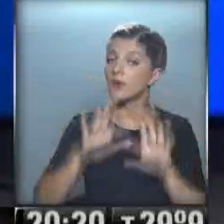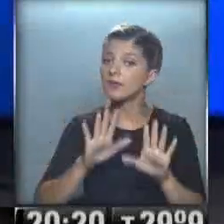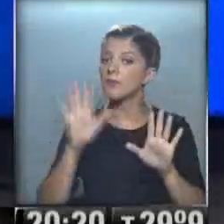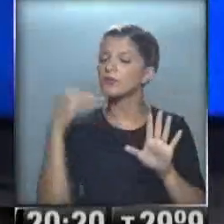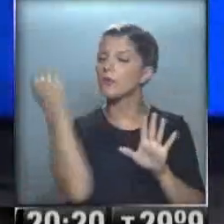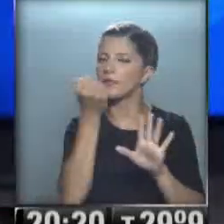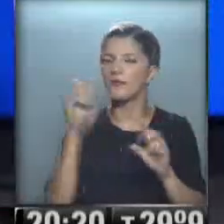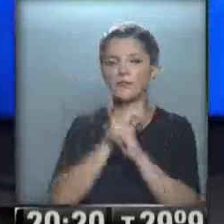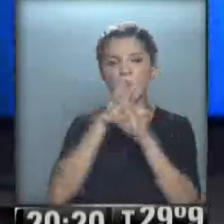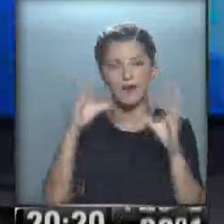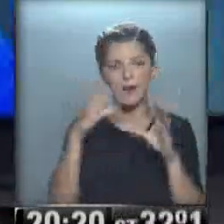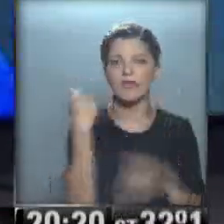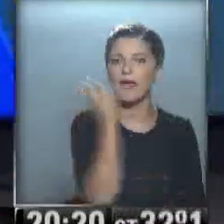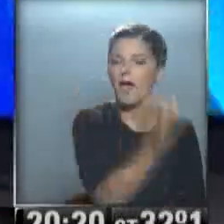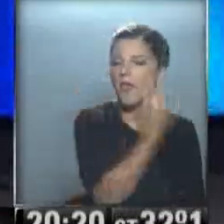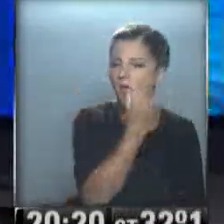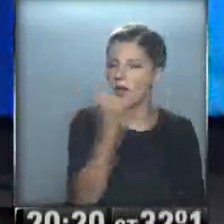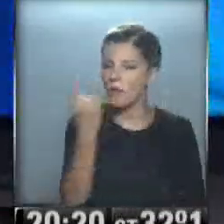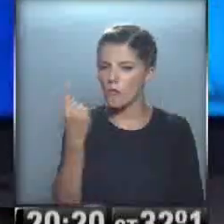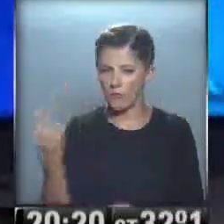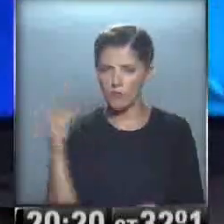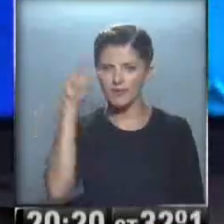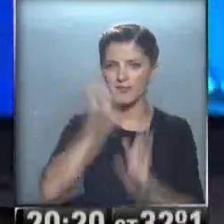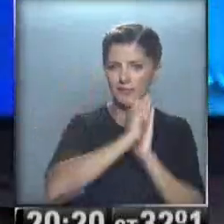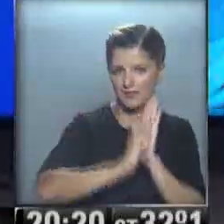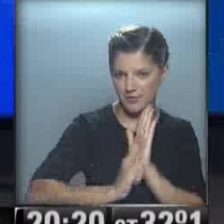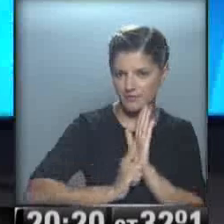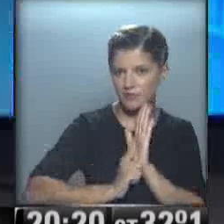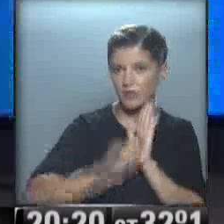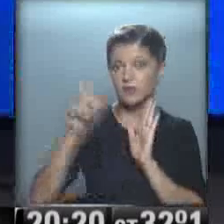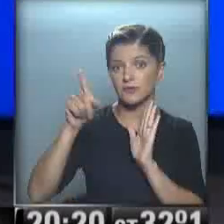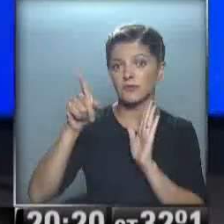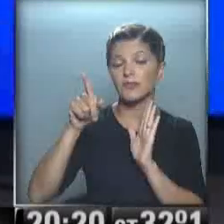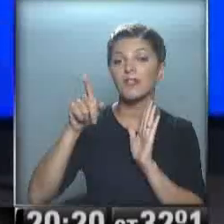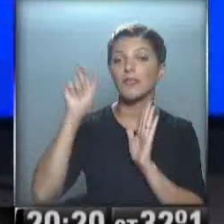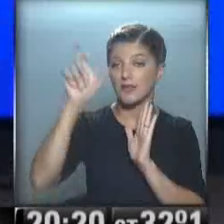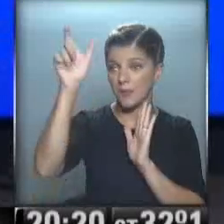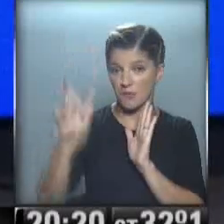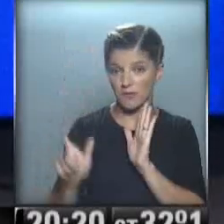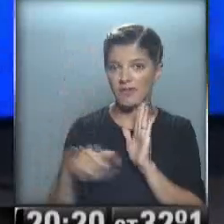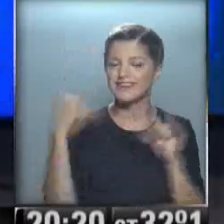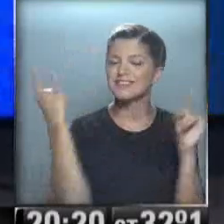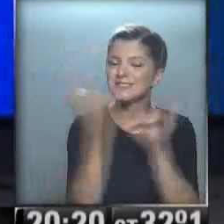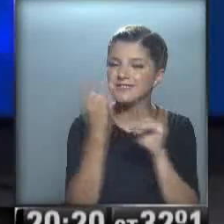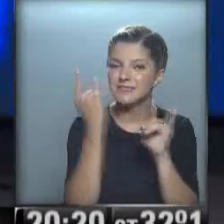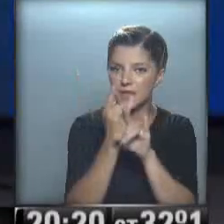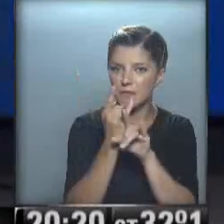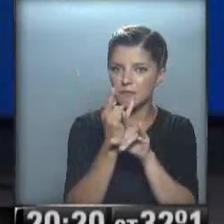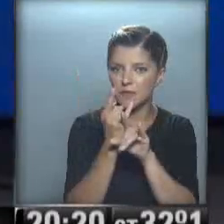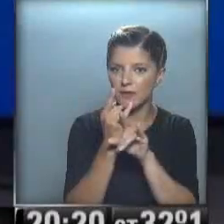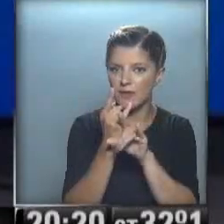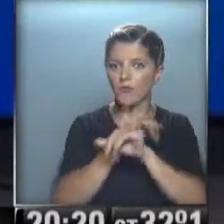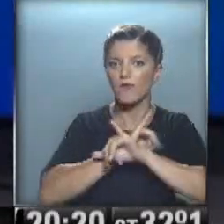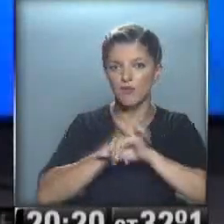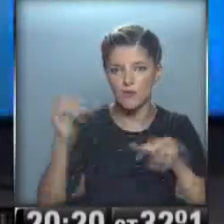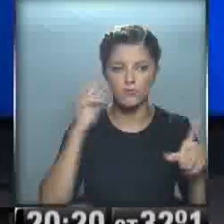marcar es que en cada l del texto de este en este caso periodista Juan gelman hay siempre una fuente a la cual